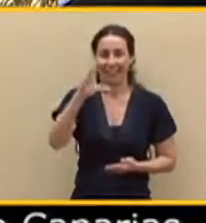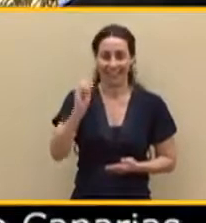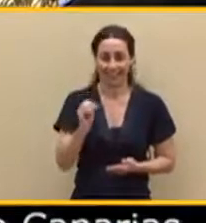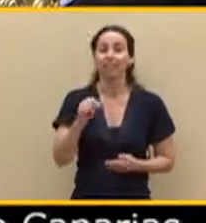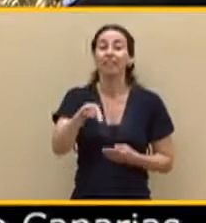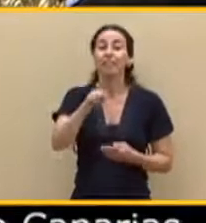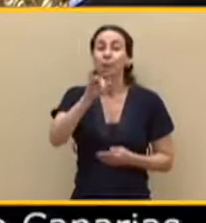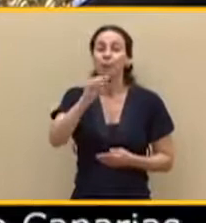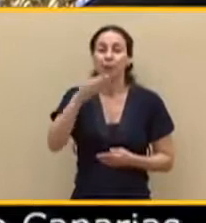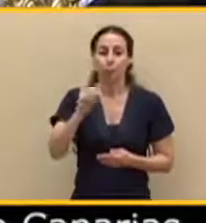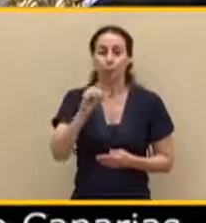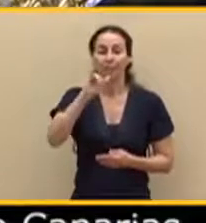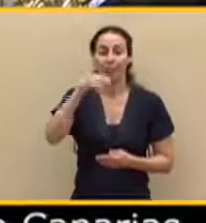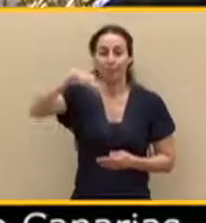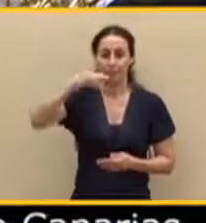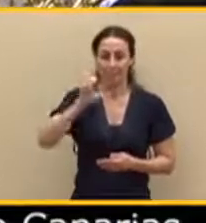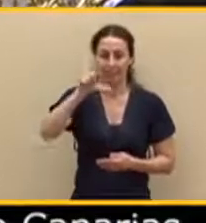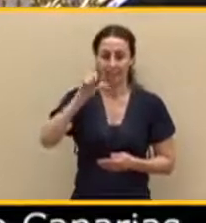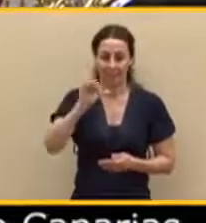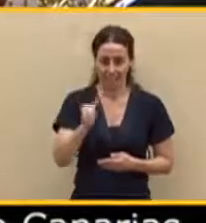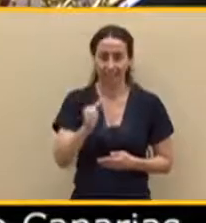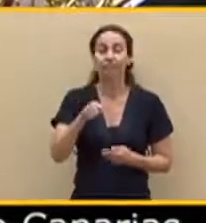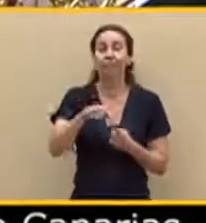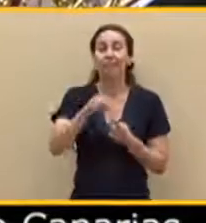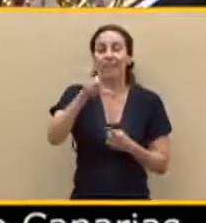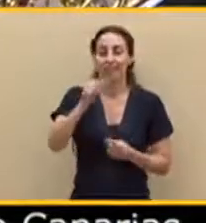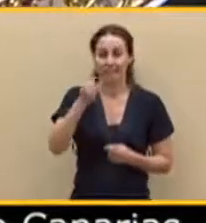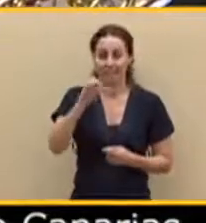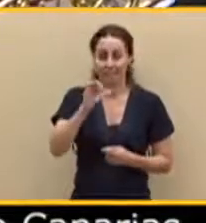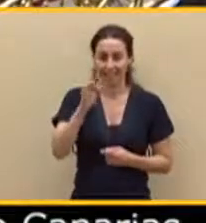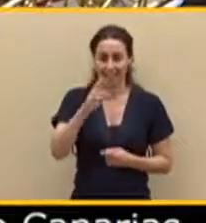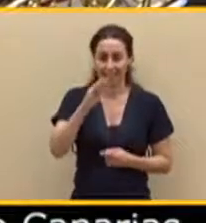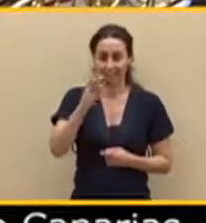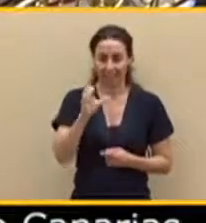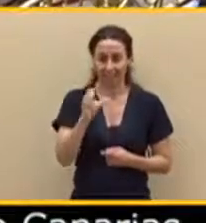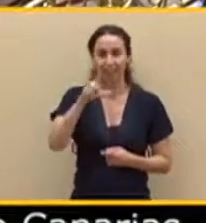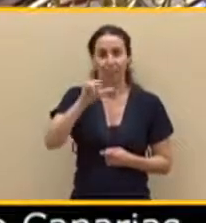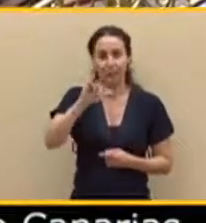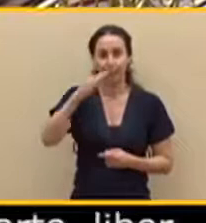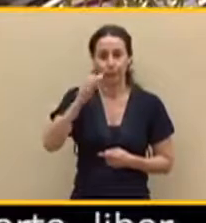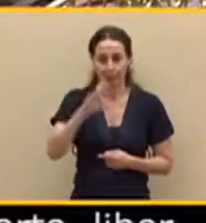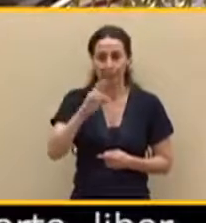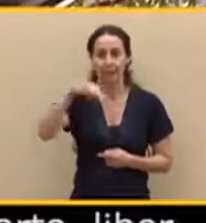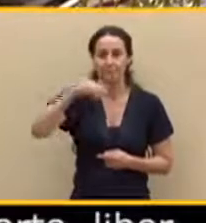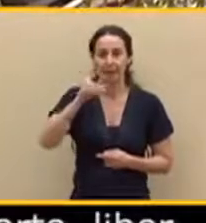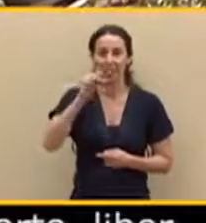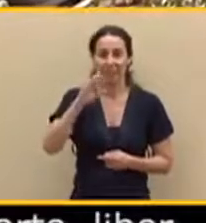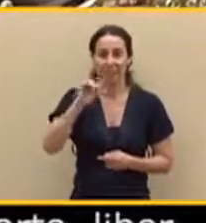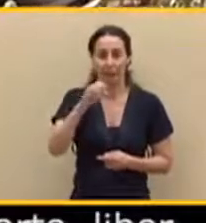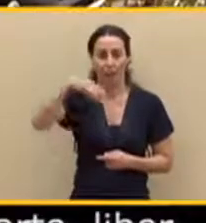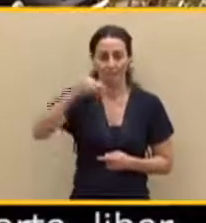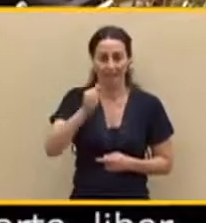Imelsa, Inestur, Lasarte, Liber, Madeja, Marchelo,